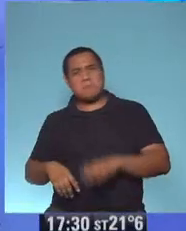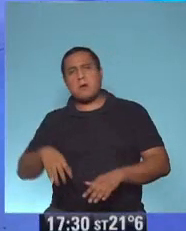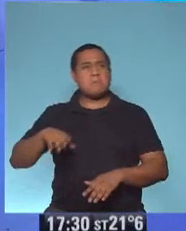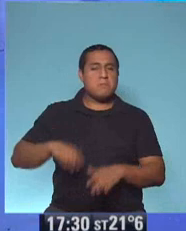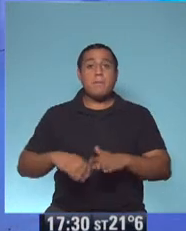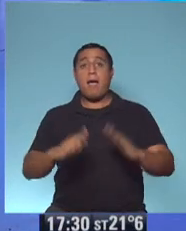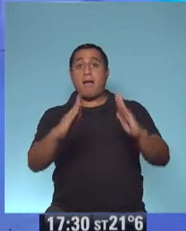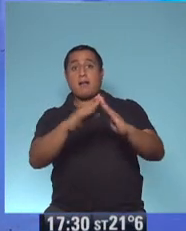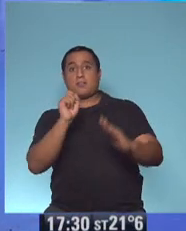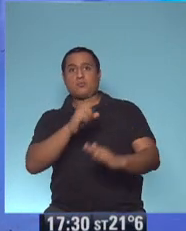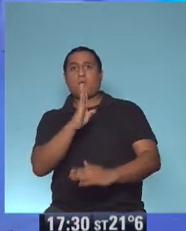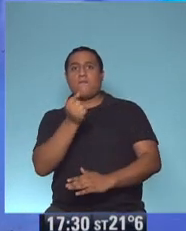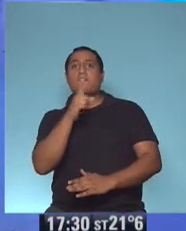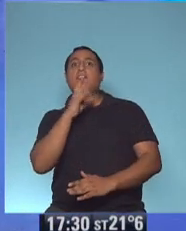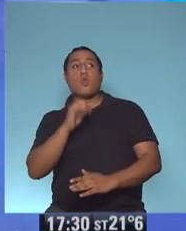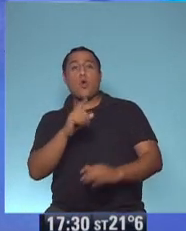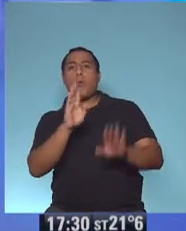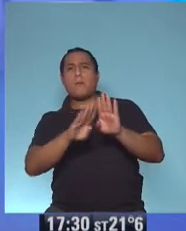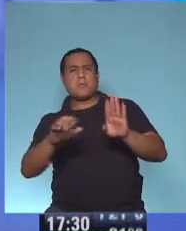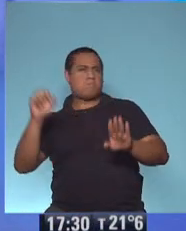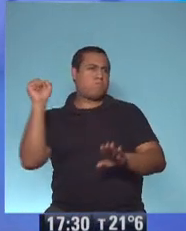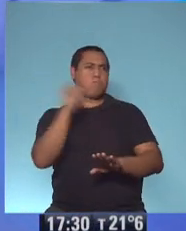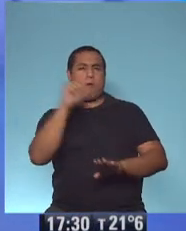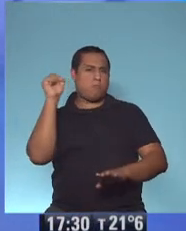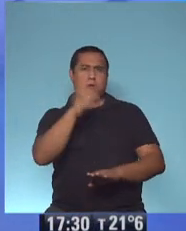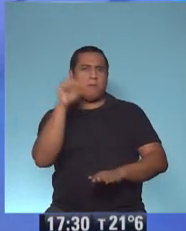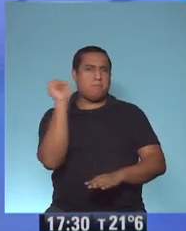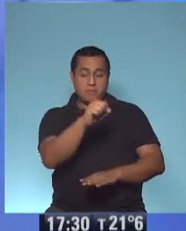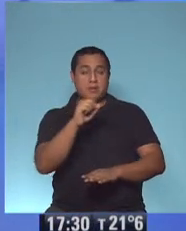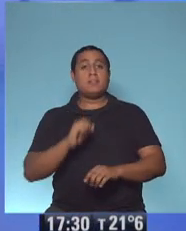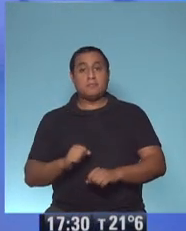de Bartolo. Golpeó la puerta con las manos. ¡Toc,